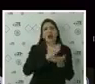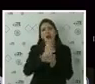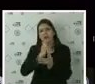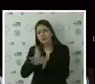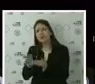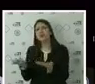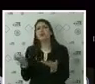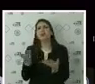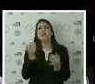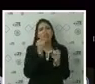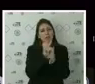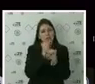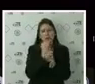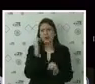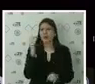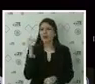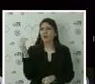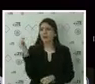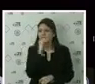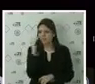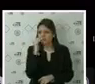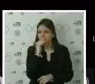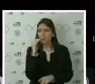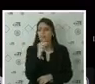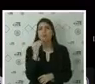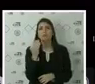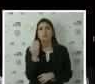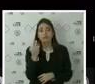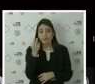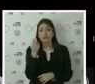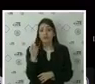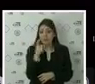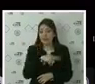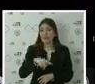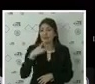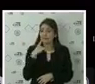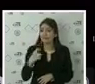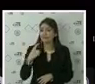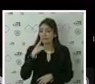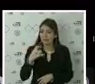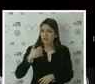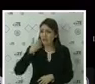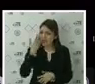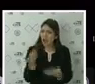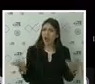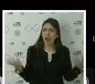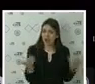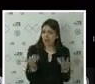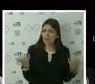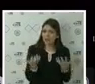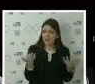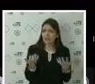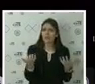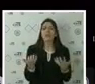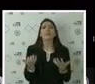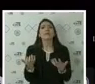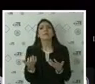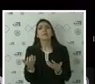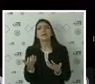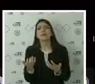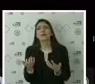internet gratuito, ¿no? Y claro que justamente esto es lo que tratamos de llevar a